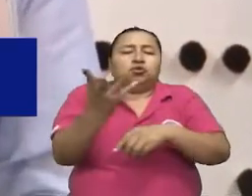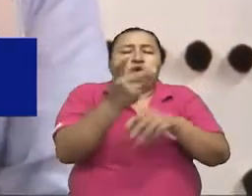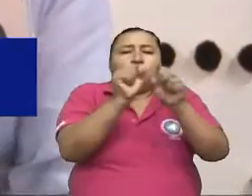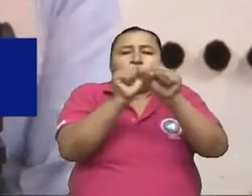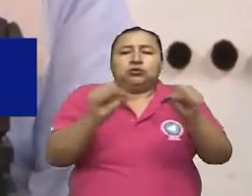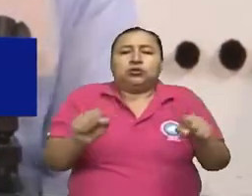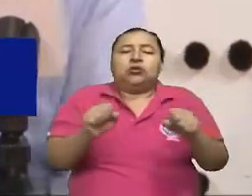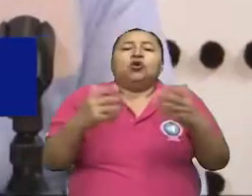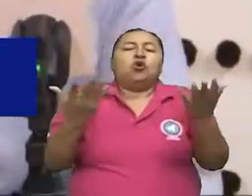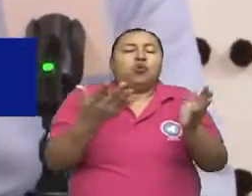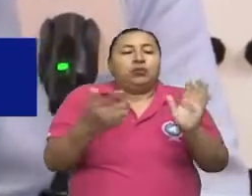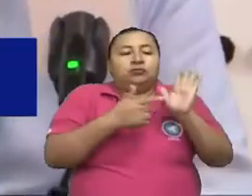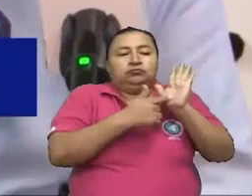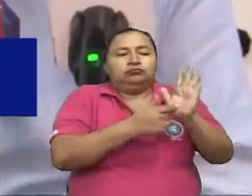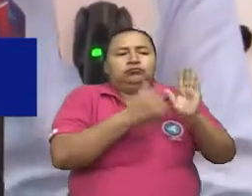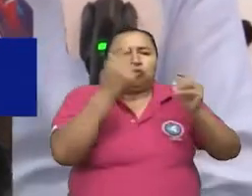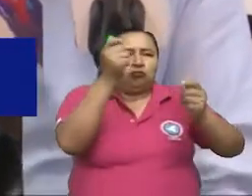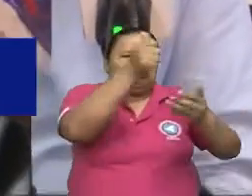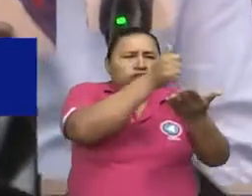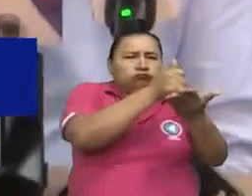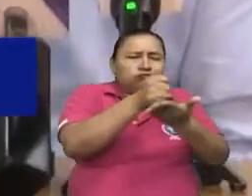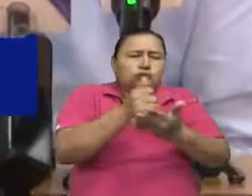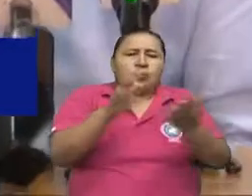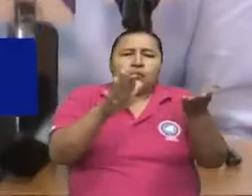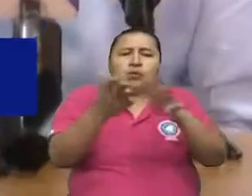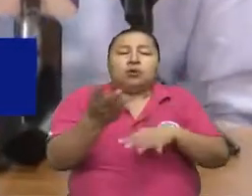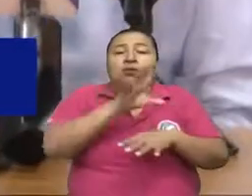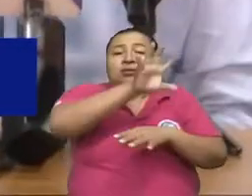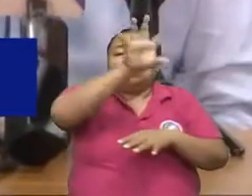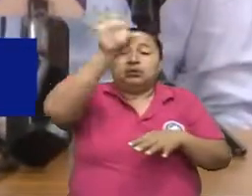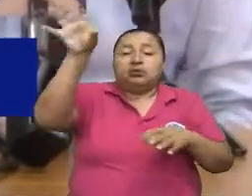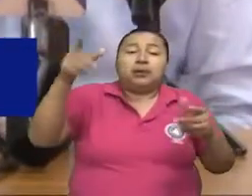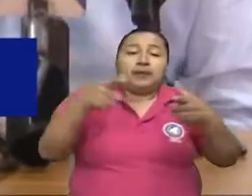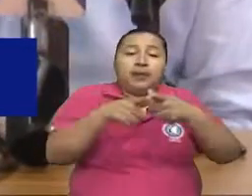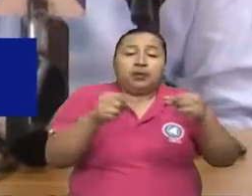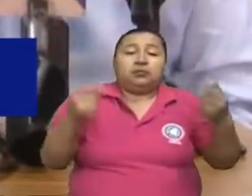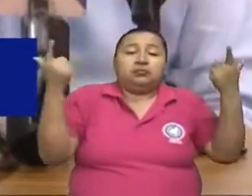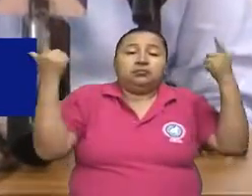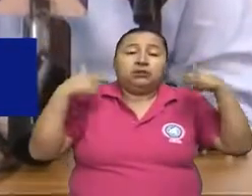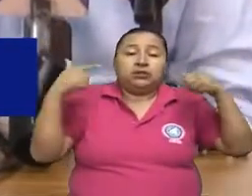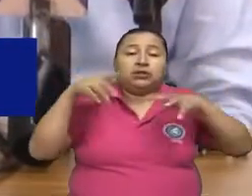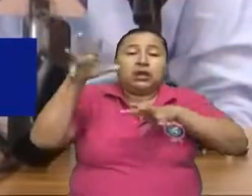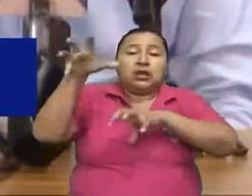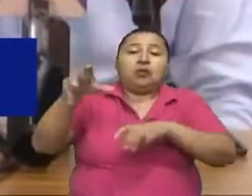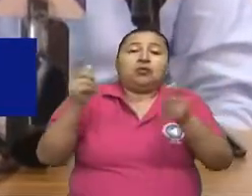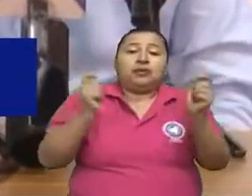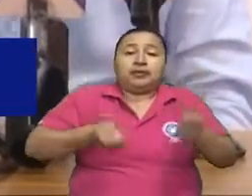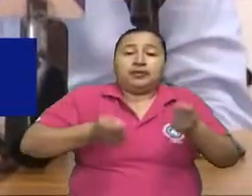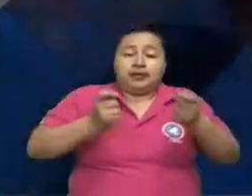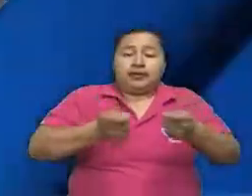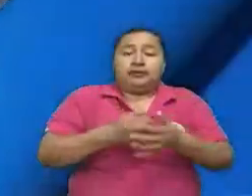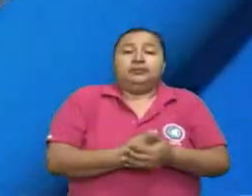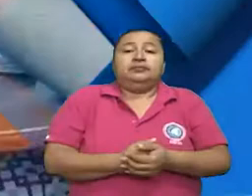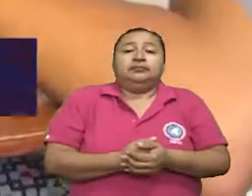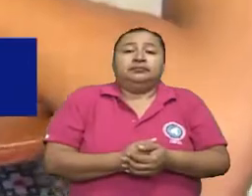con exhibición de altares de muertos en los departamentos de Managua, Masaya, León y Granada.